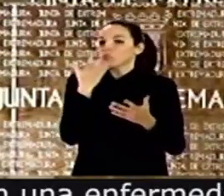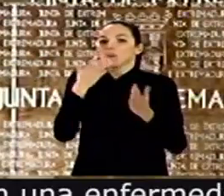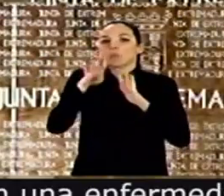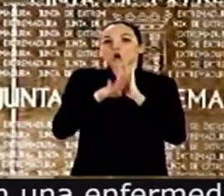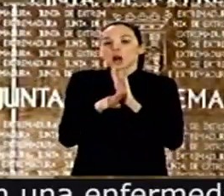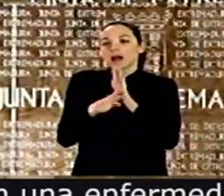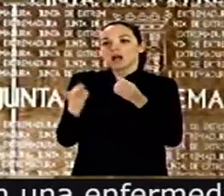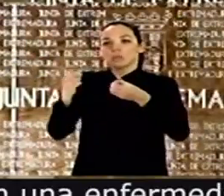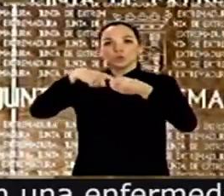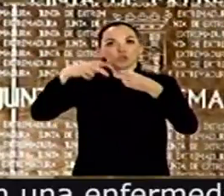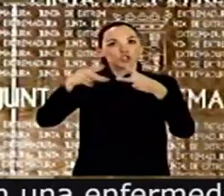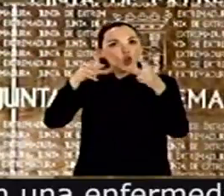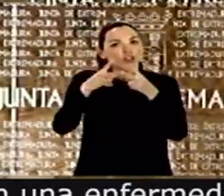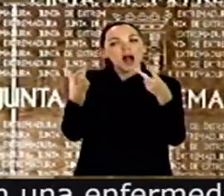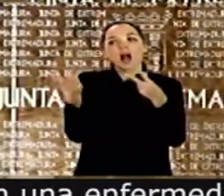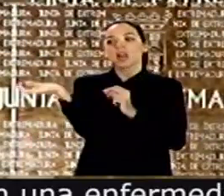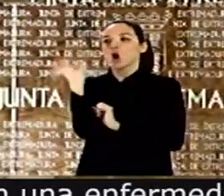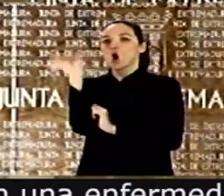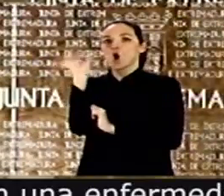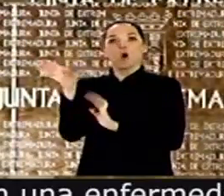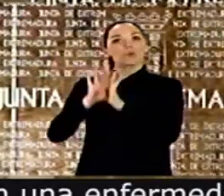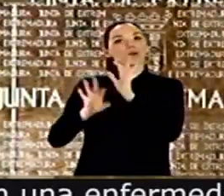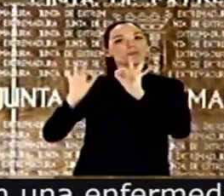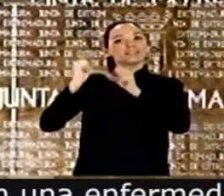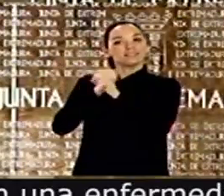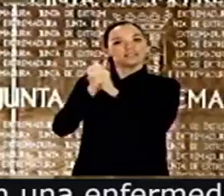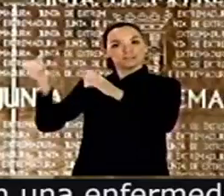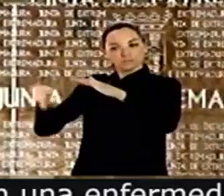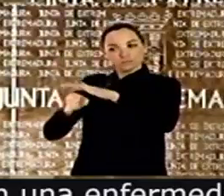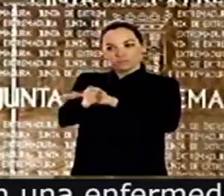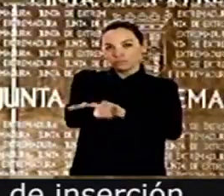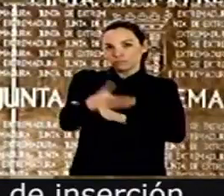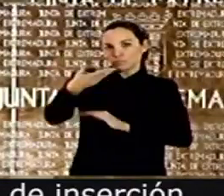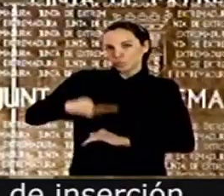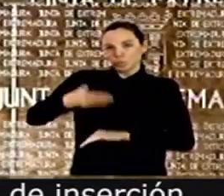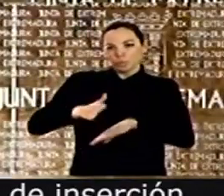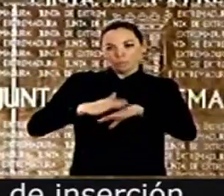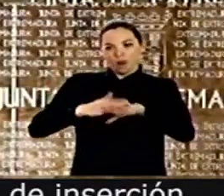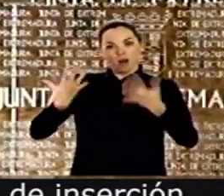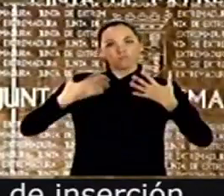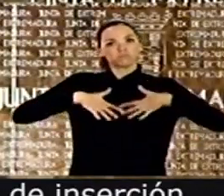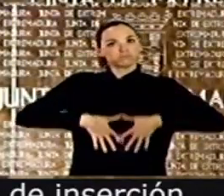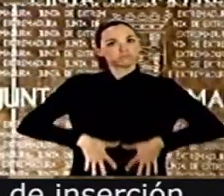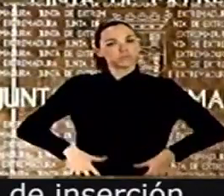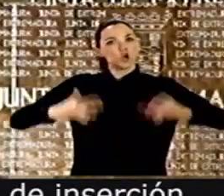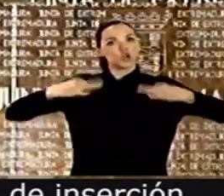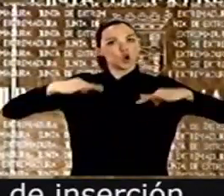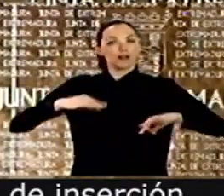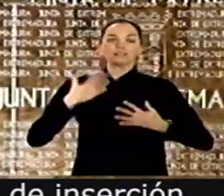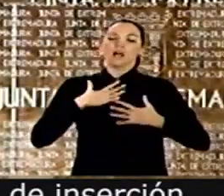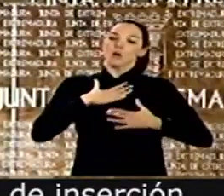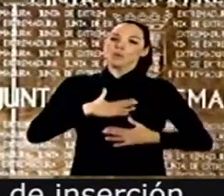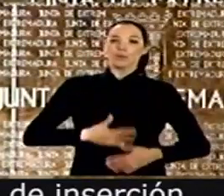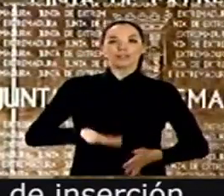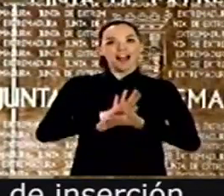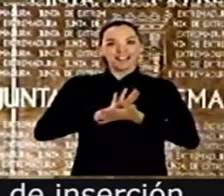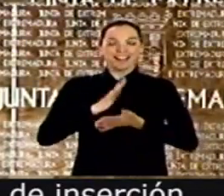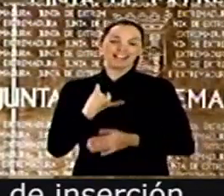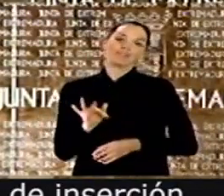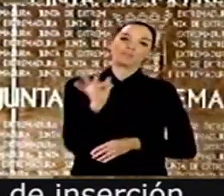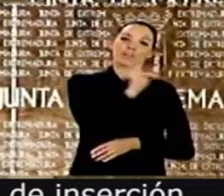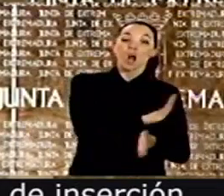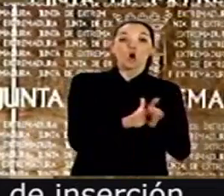en definitiva, programas muy importantes que permiten la normalización de las personas. Y ahora sí, respiro con tranquilidad y le doy la palabra a